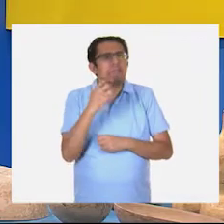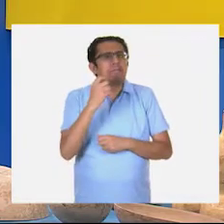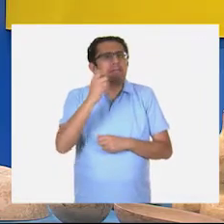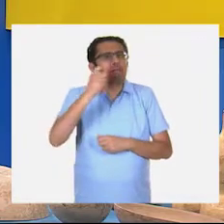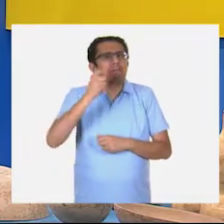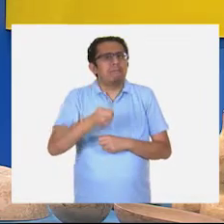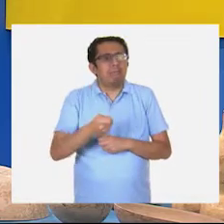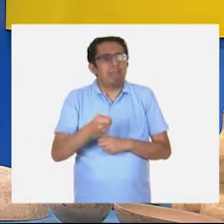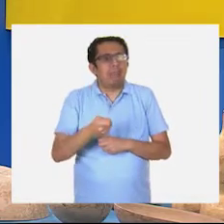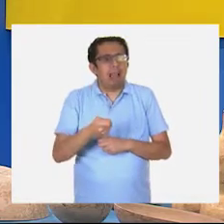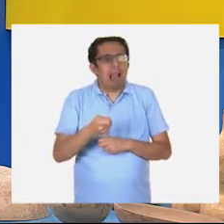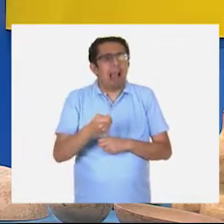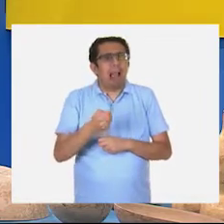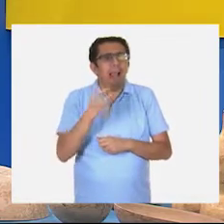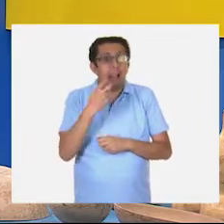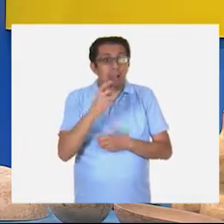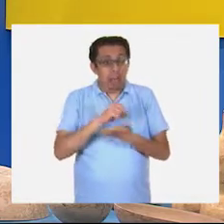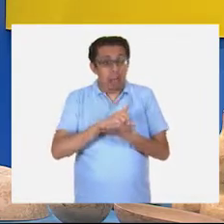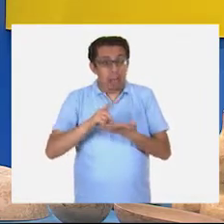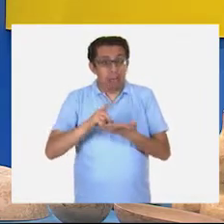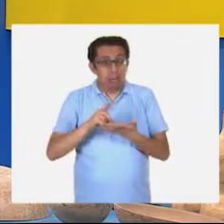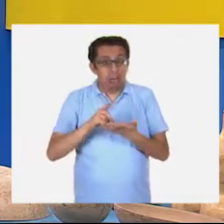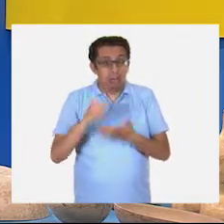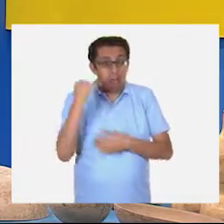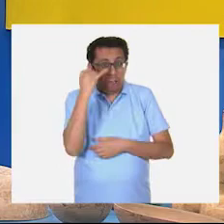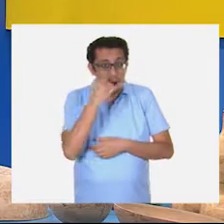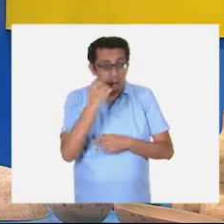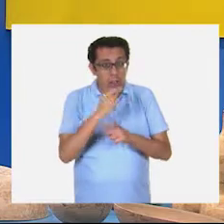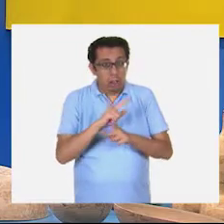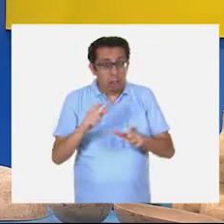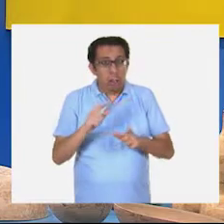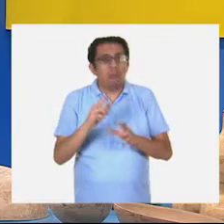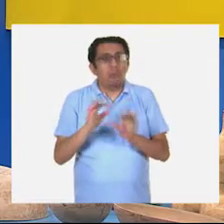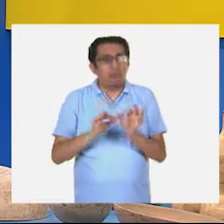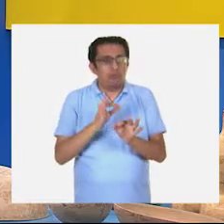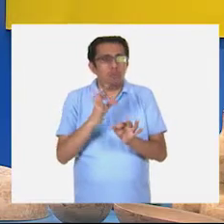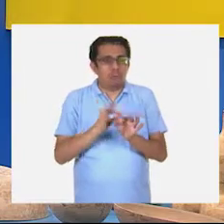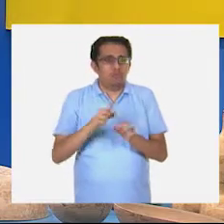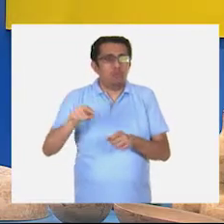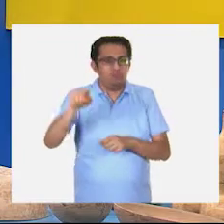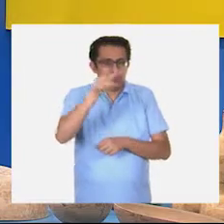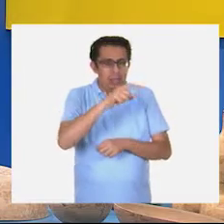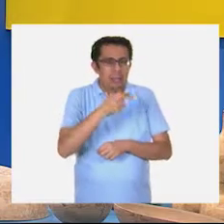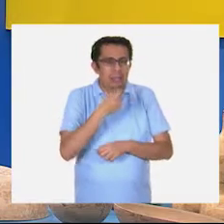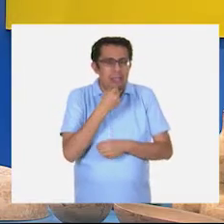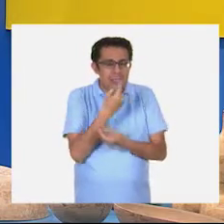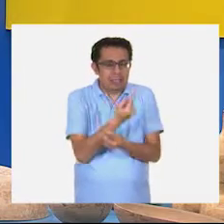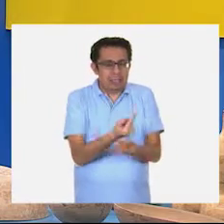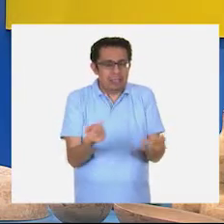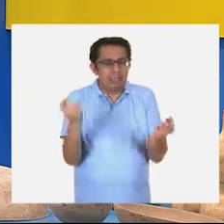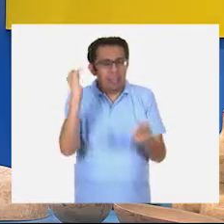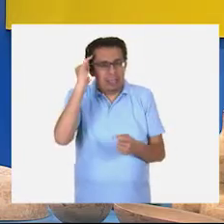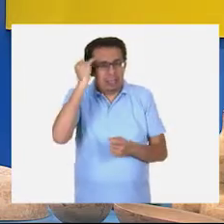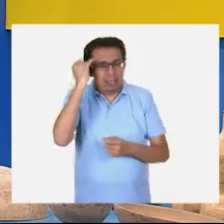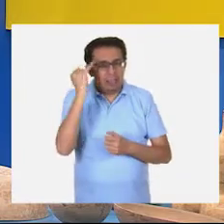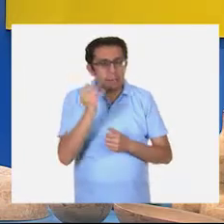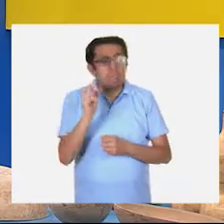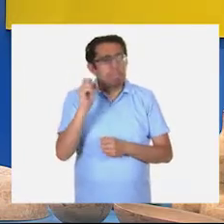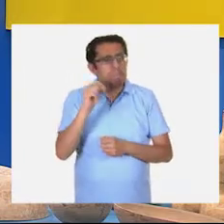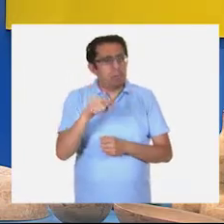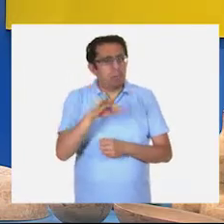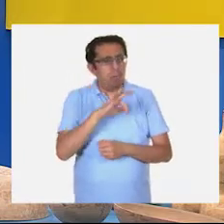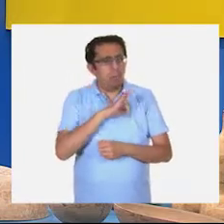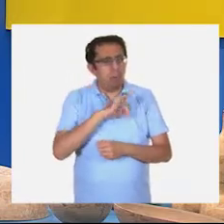las formas de ejercer los derechos lingüísticos de las niñas y los niños indígenas. También